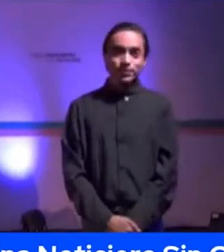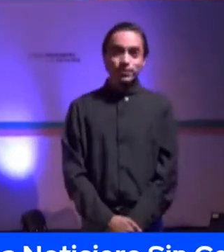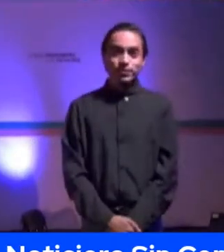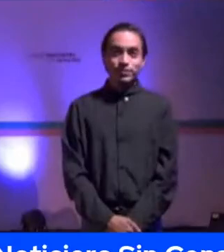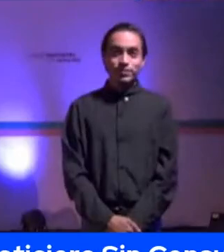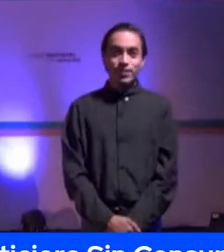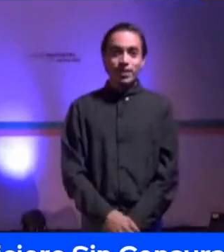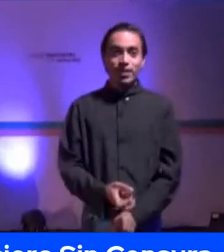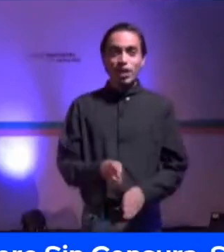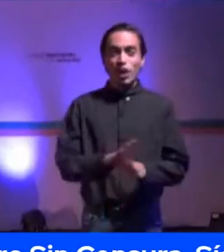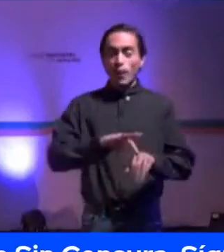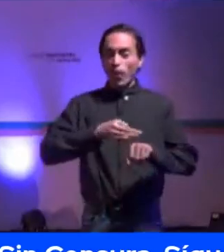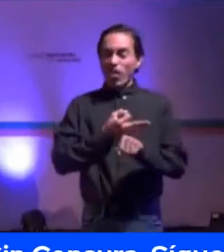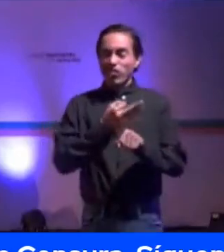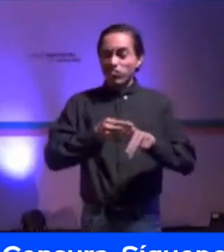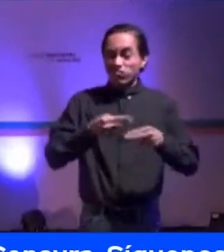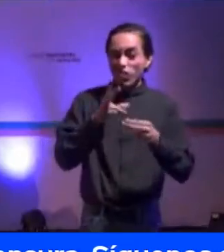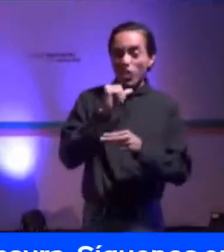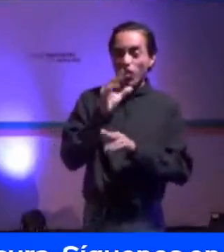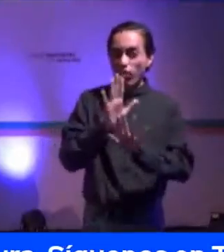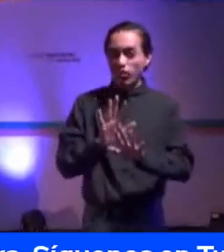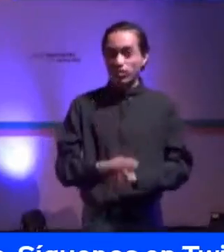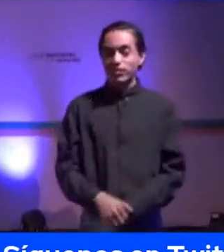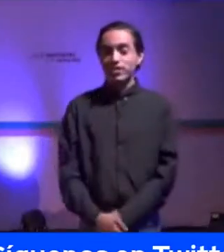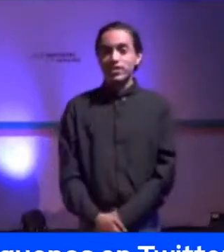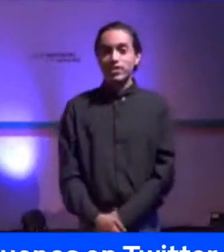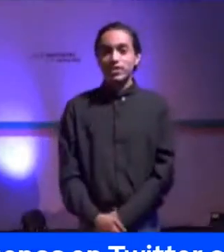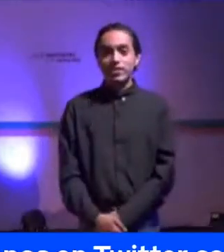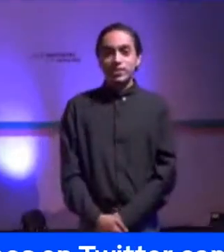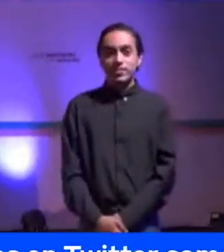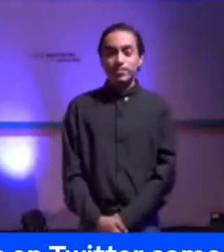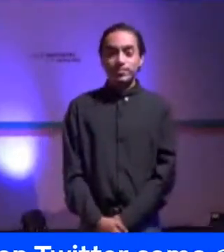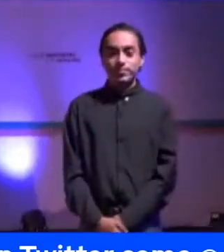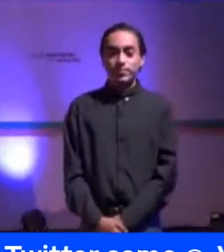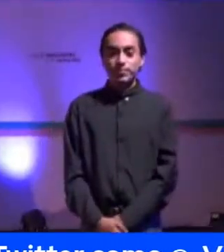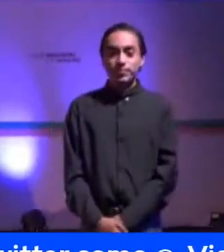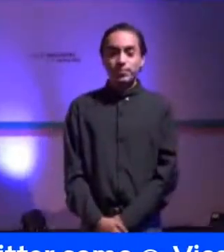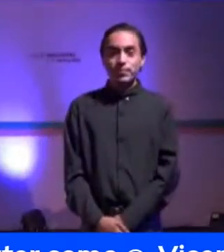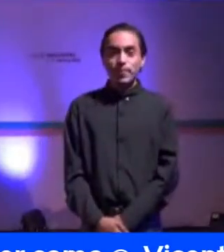No sean majaderos, cabrones. ¿Alito? Diría el presidente.